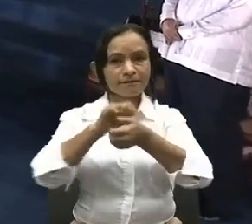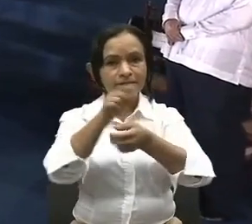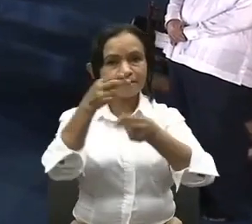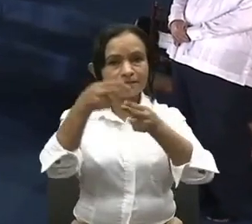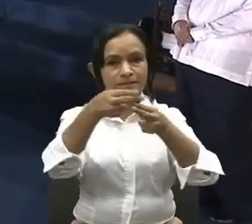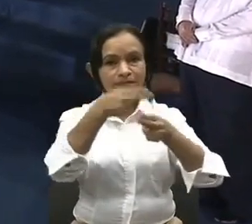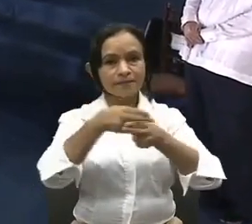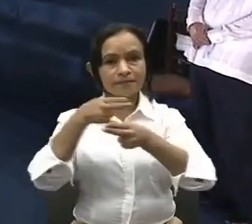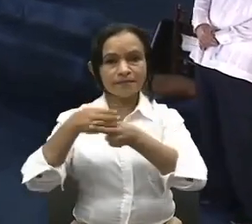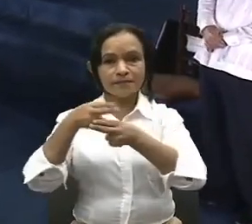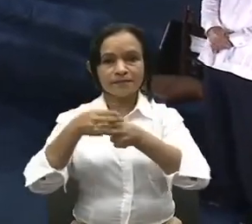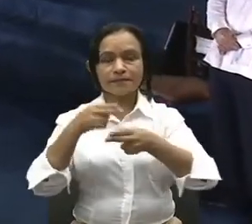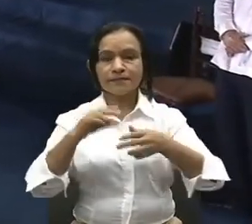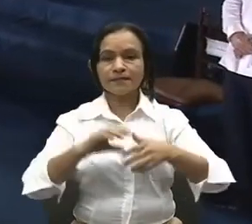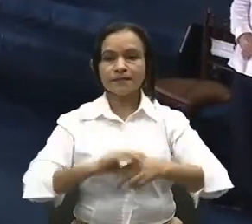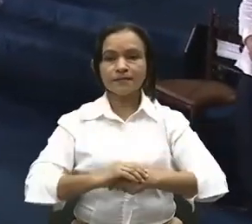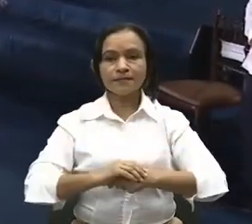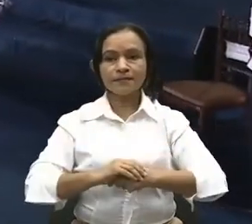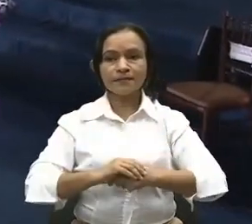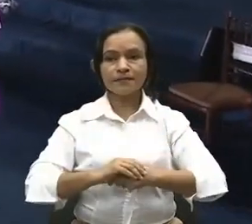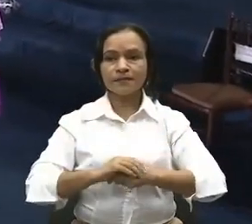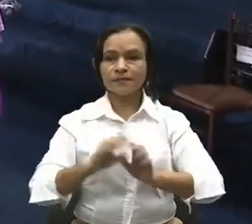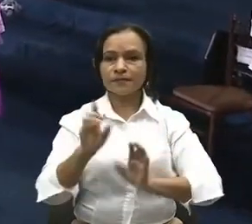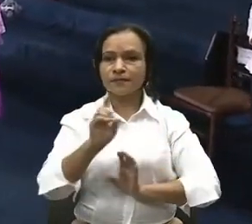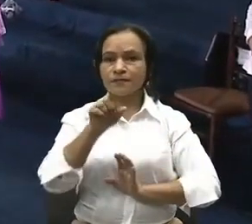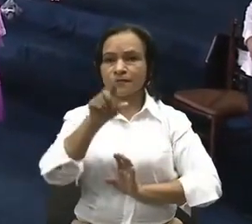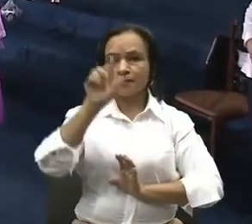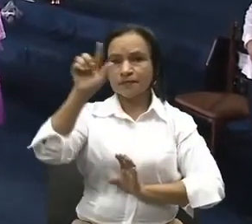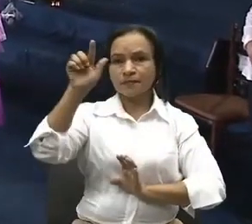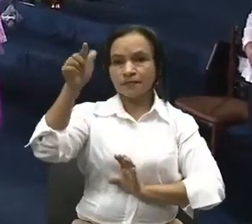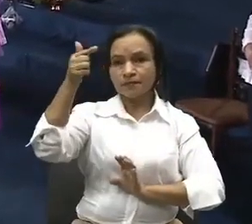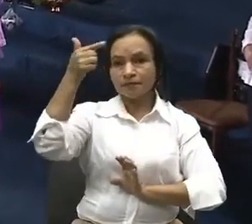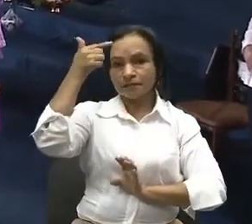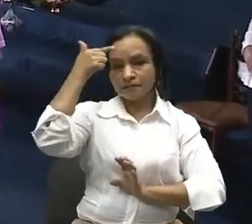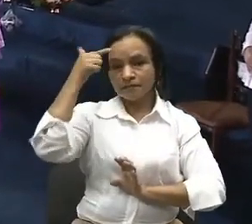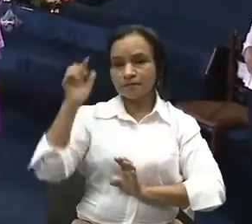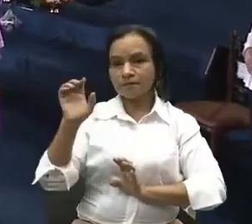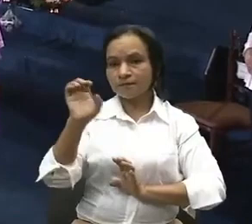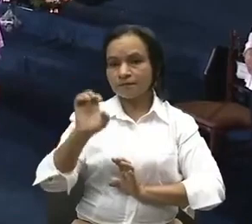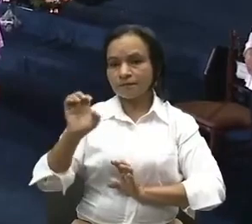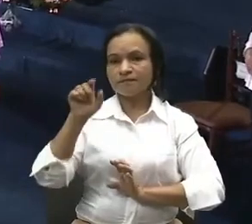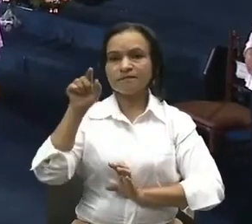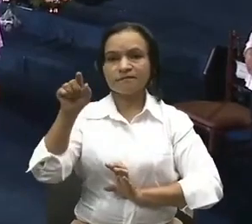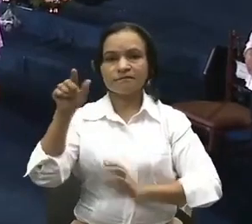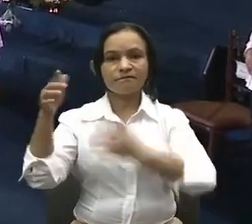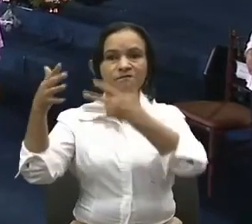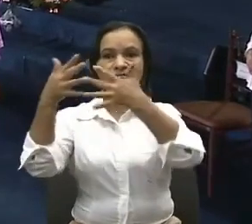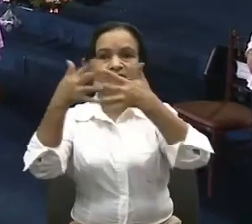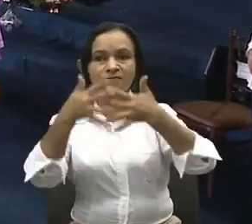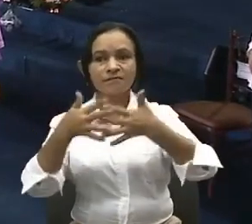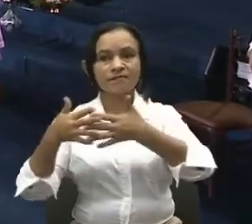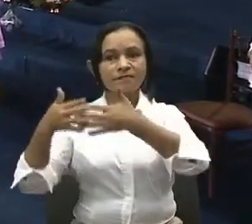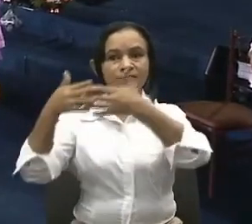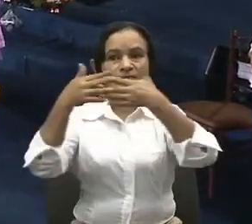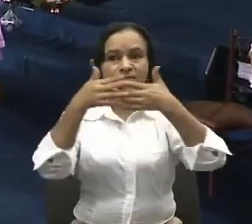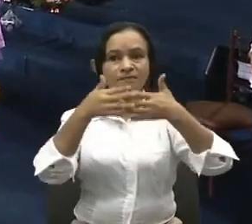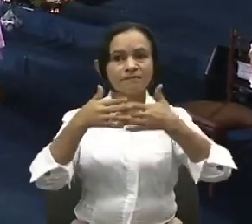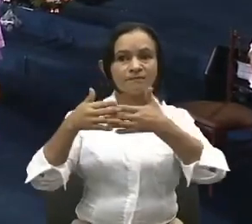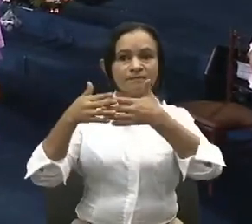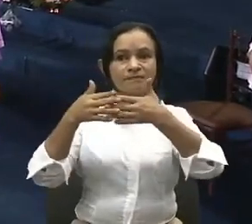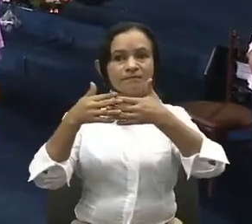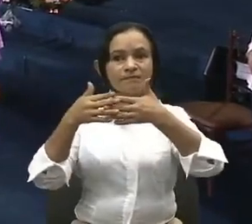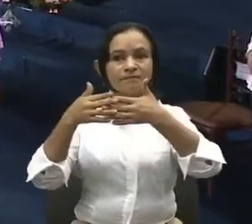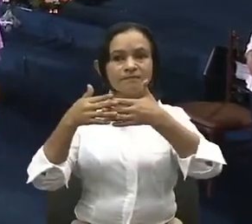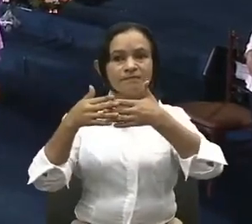Y ahí donde los gobiernos europeos o el gobierno yanqui no mandan